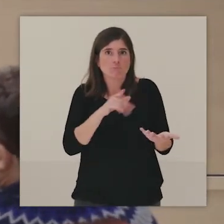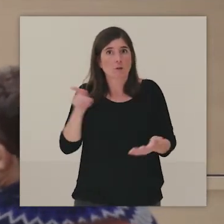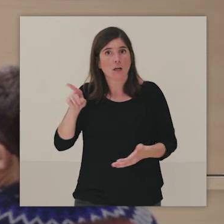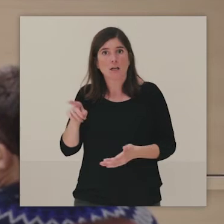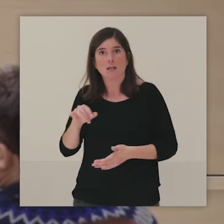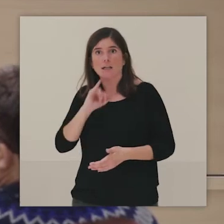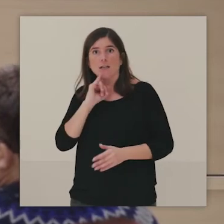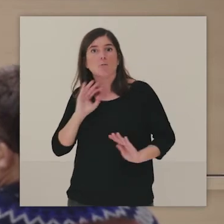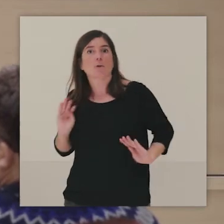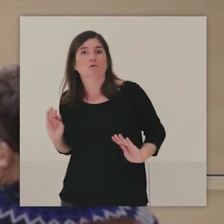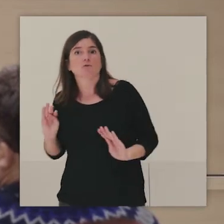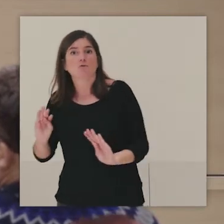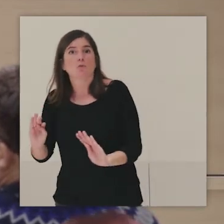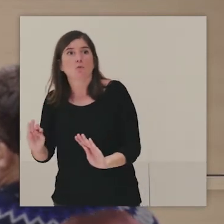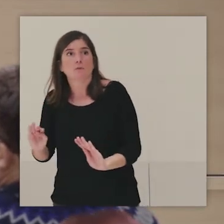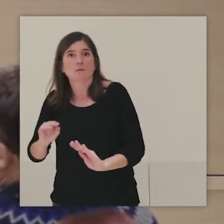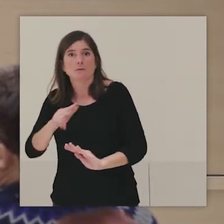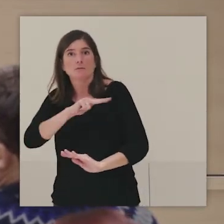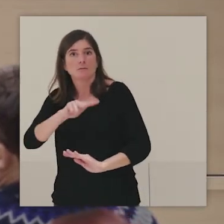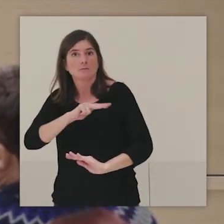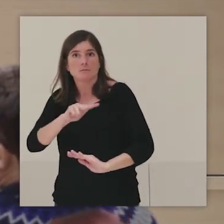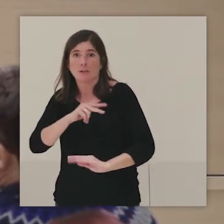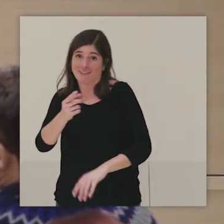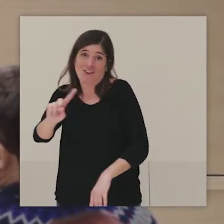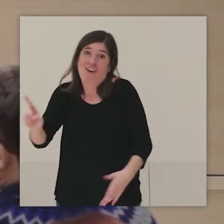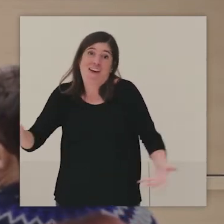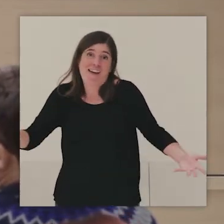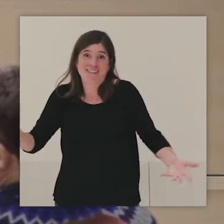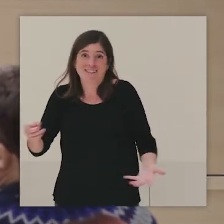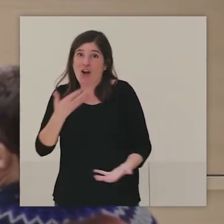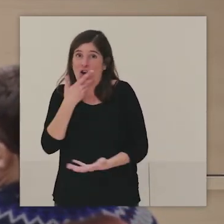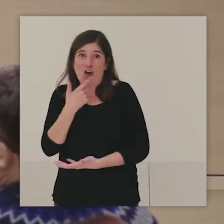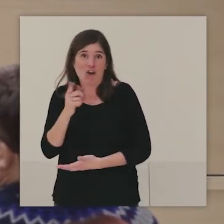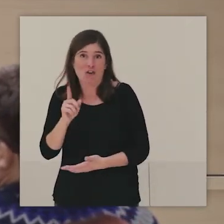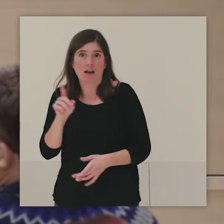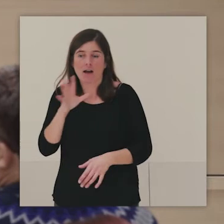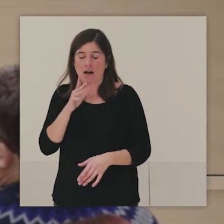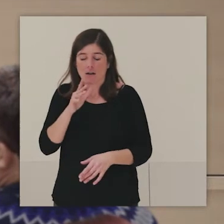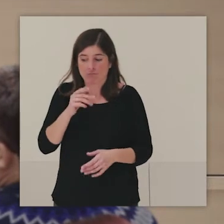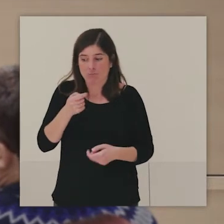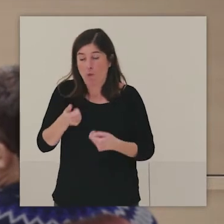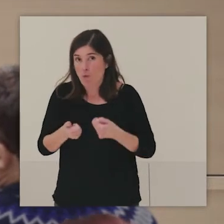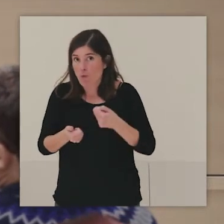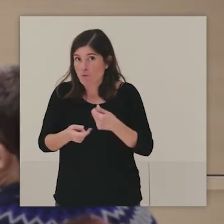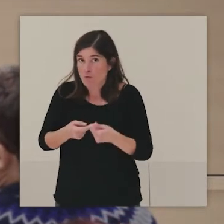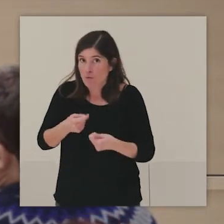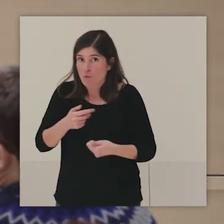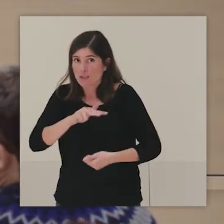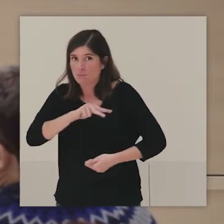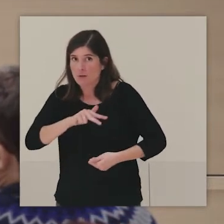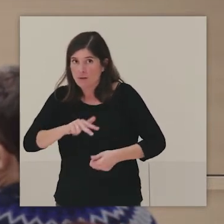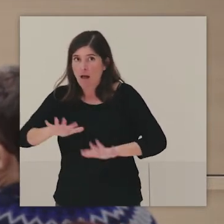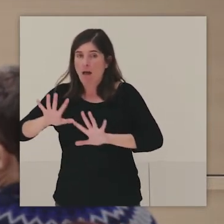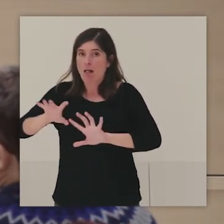lengua de origen no es el español y entonces pues no pueden, es decir, están aprendiendo progresivamente el español